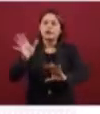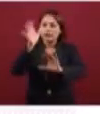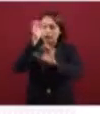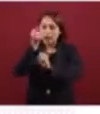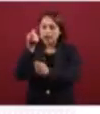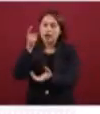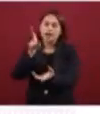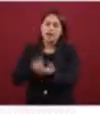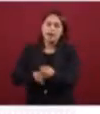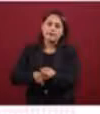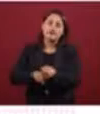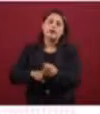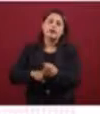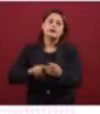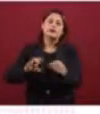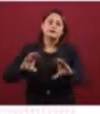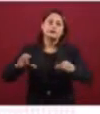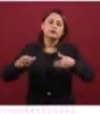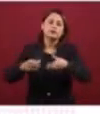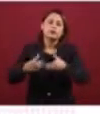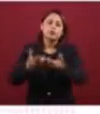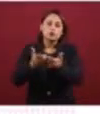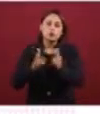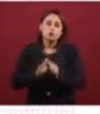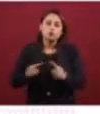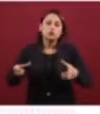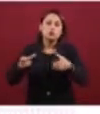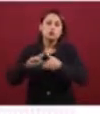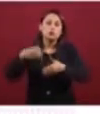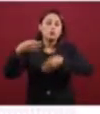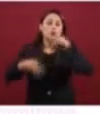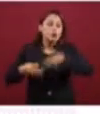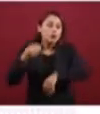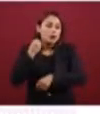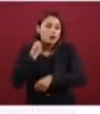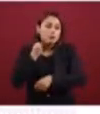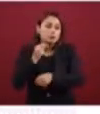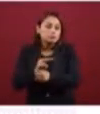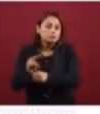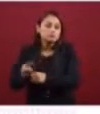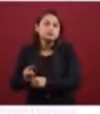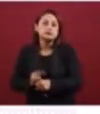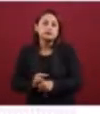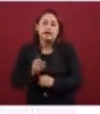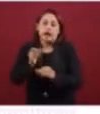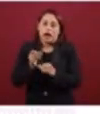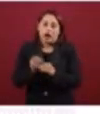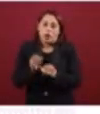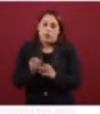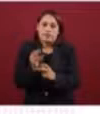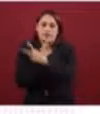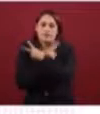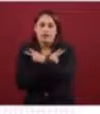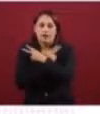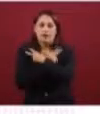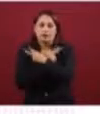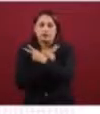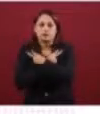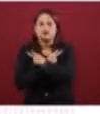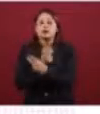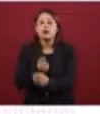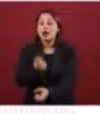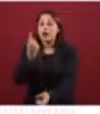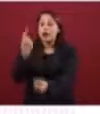que aclarar que la Junta ha entrado en un periodo vacacional y que muchos de ellos, de estas personas